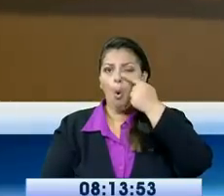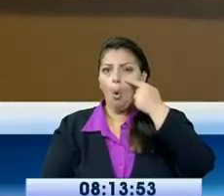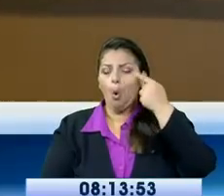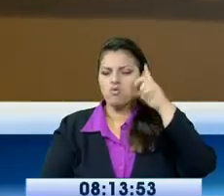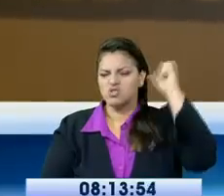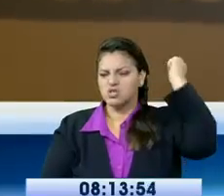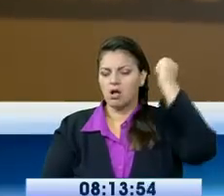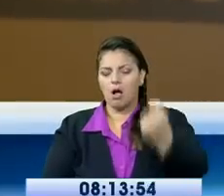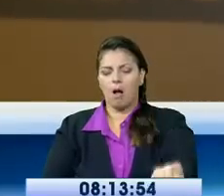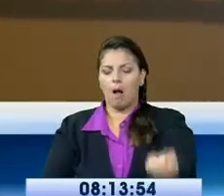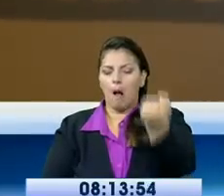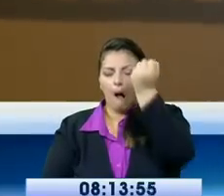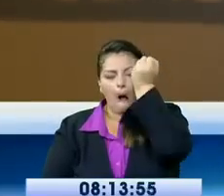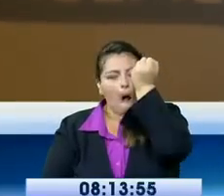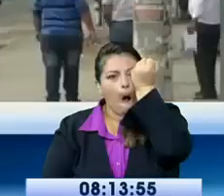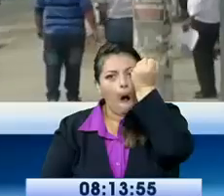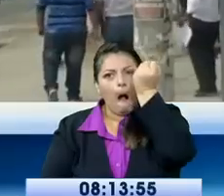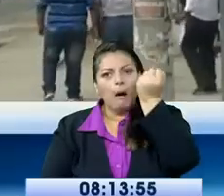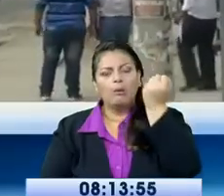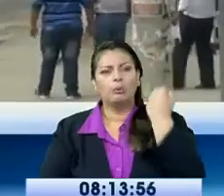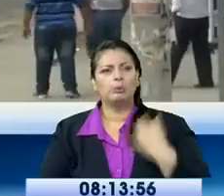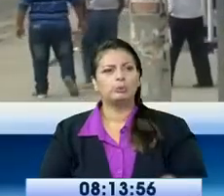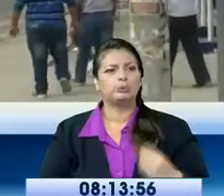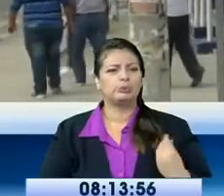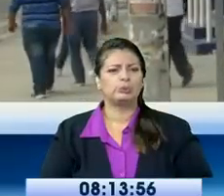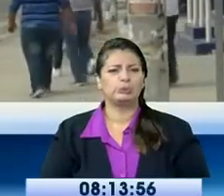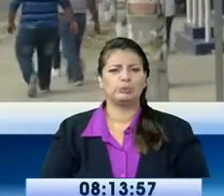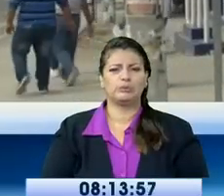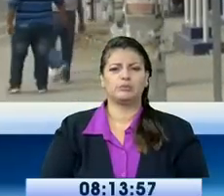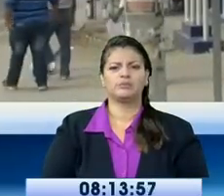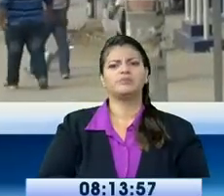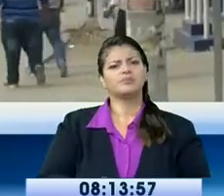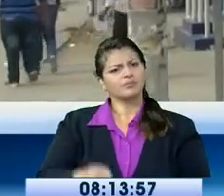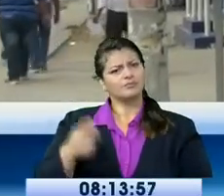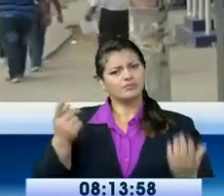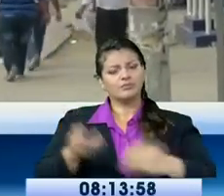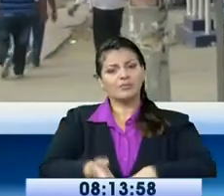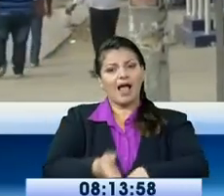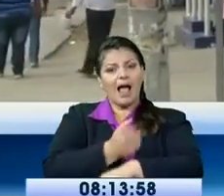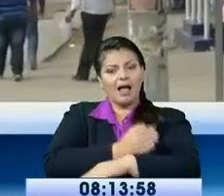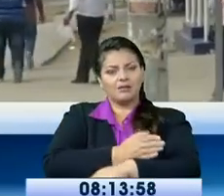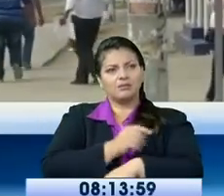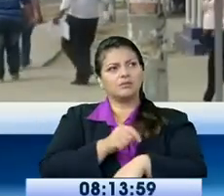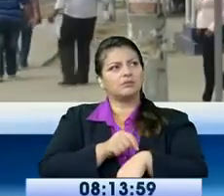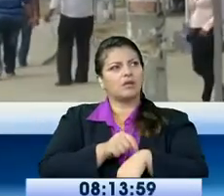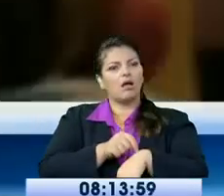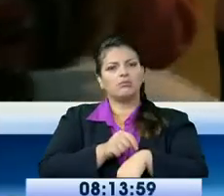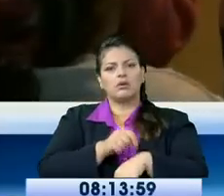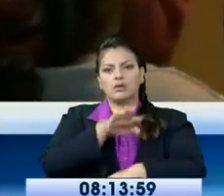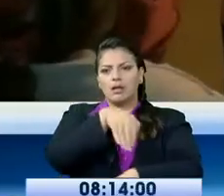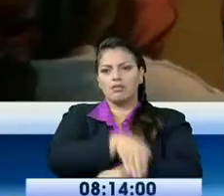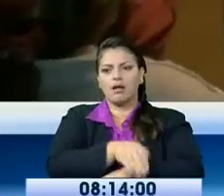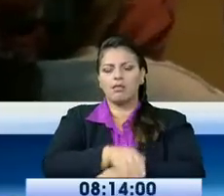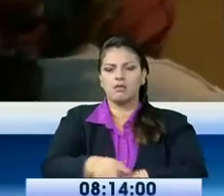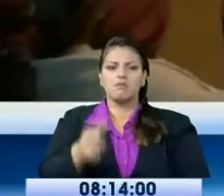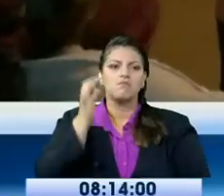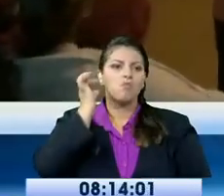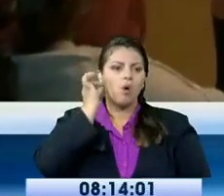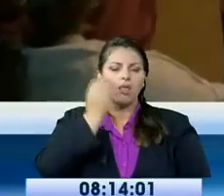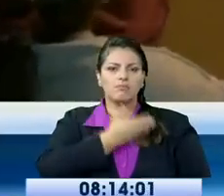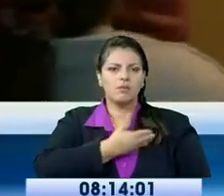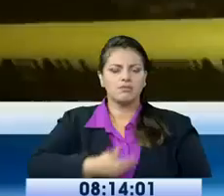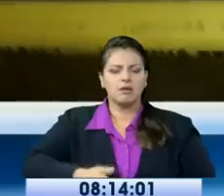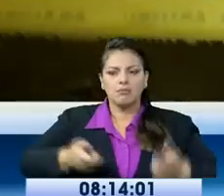día, la presidenta del sector barrial acompañó a la víctima a poner la denuncia porque habría recibido amenazas pero no pudieron realizar